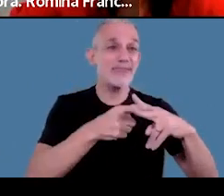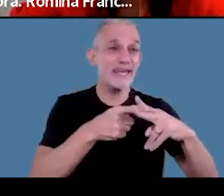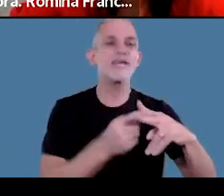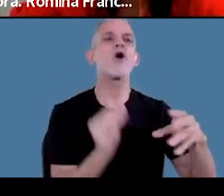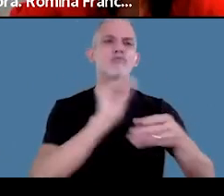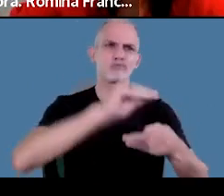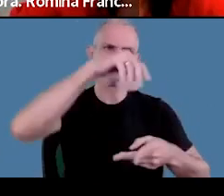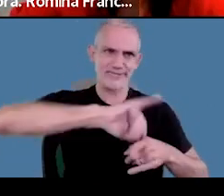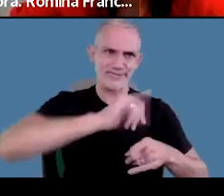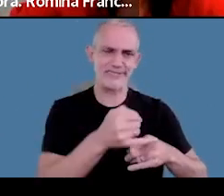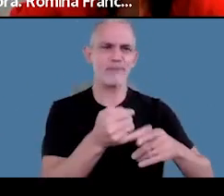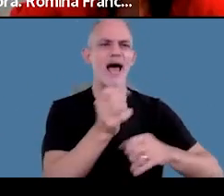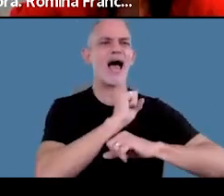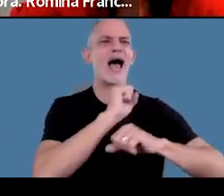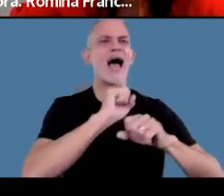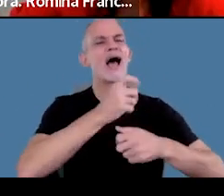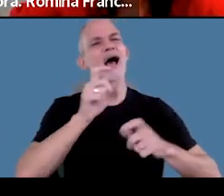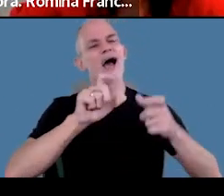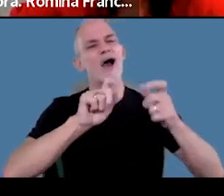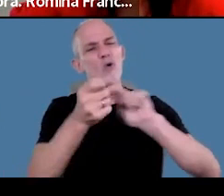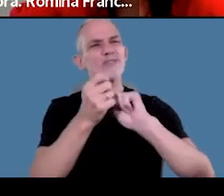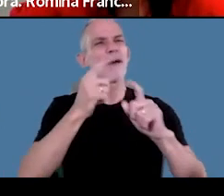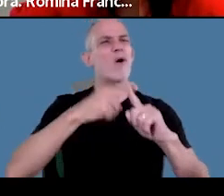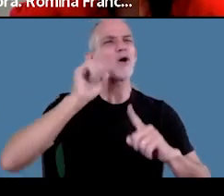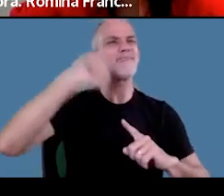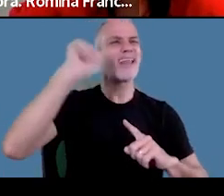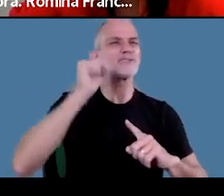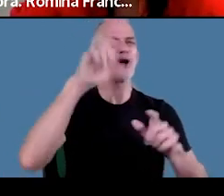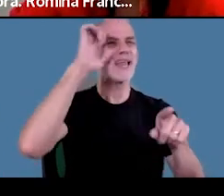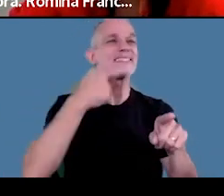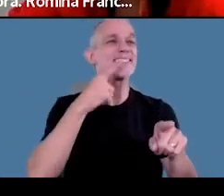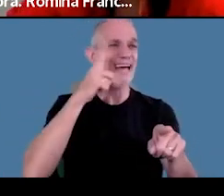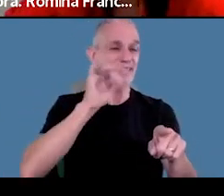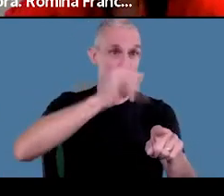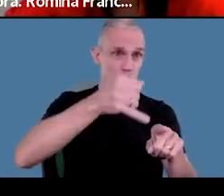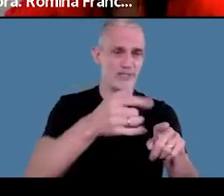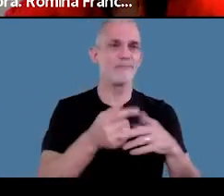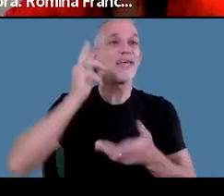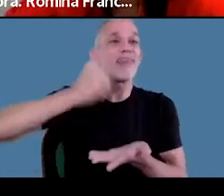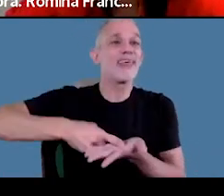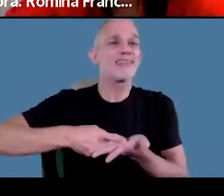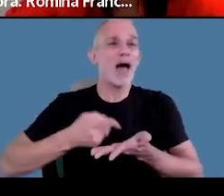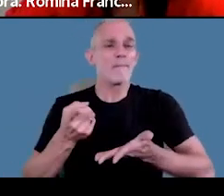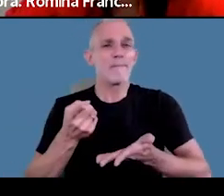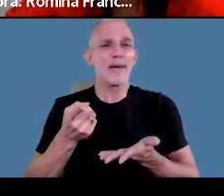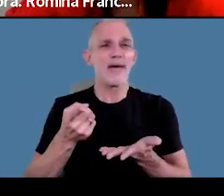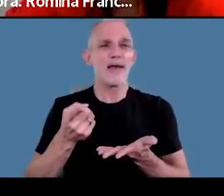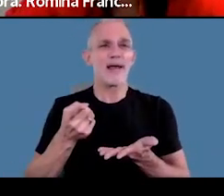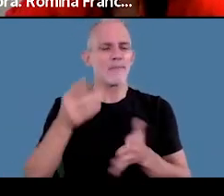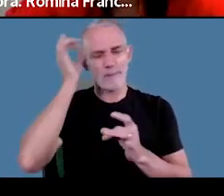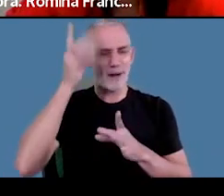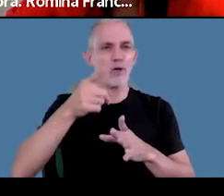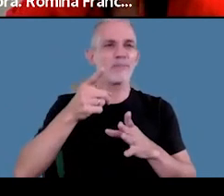para el ajuste por inflación estático, y también en el dictamen, en